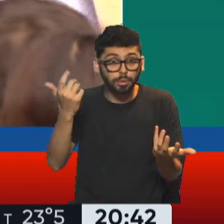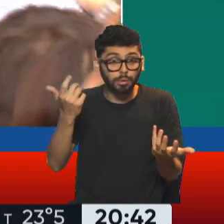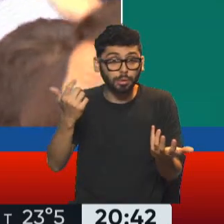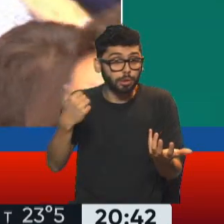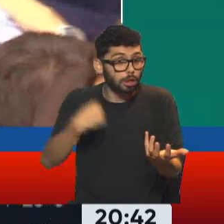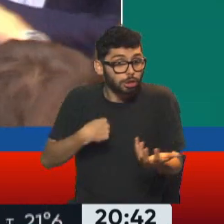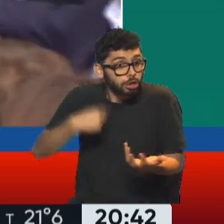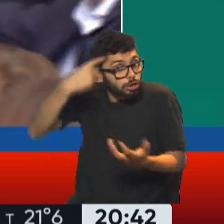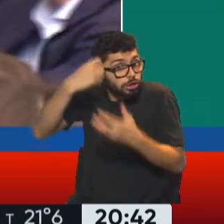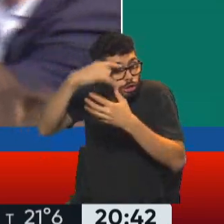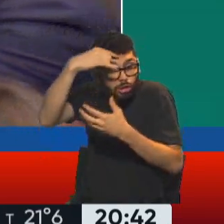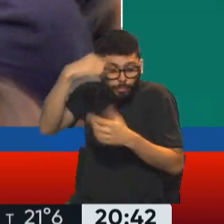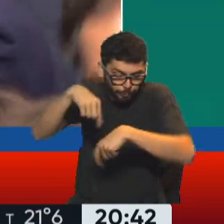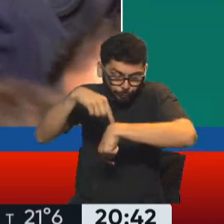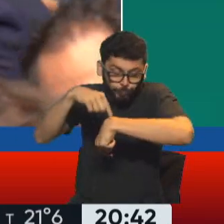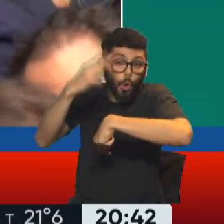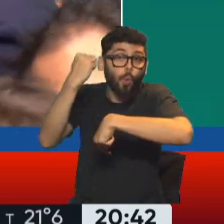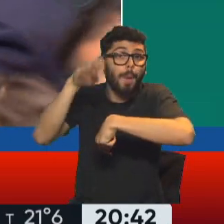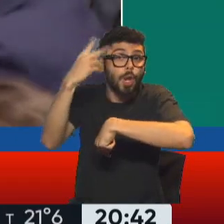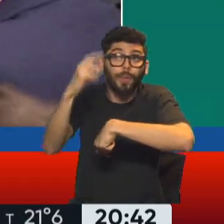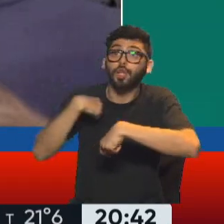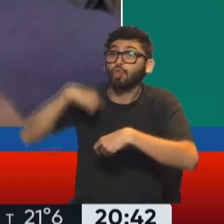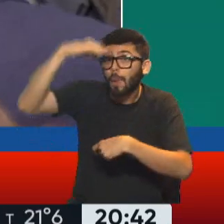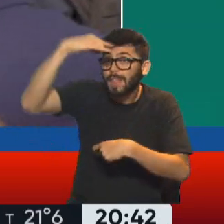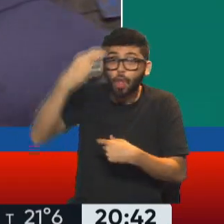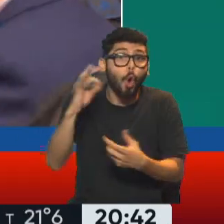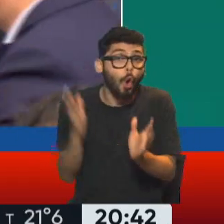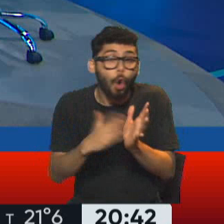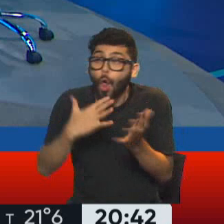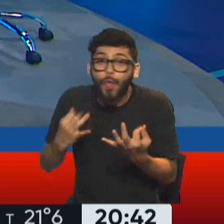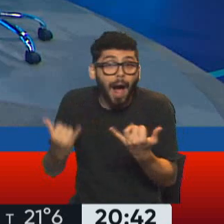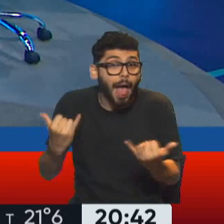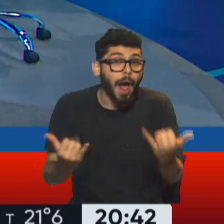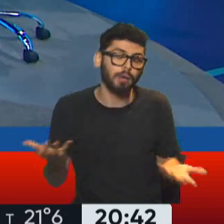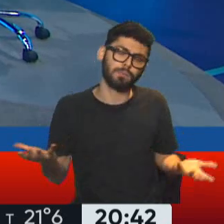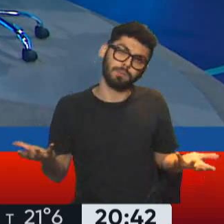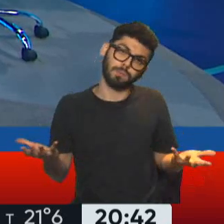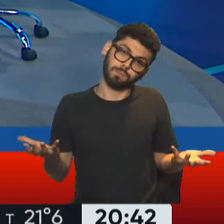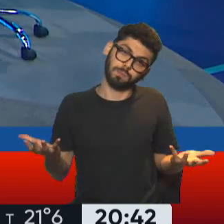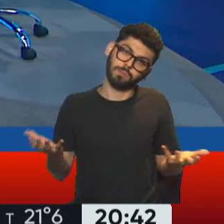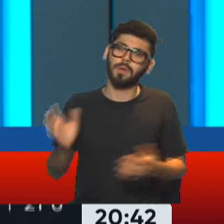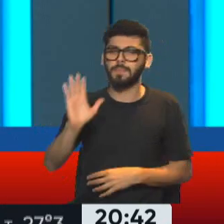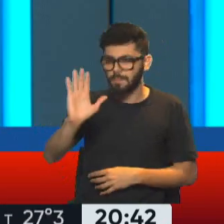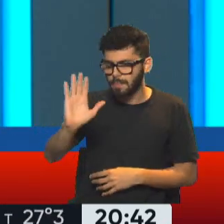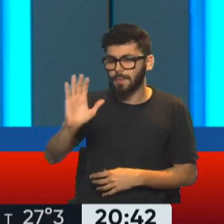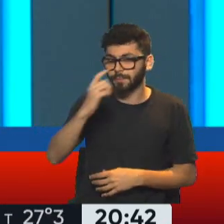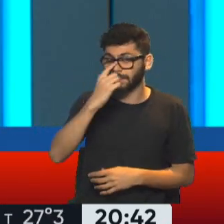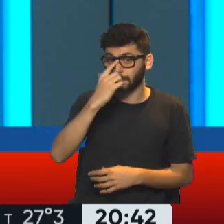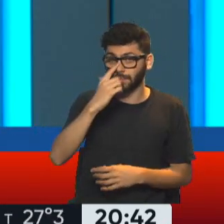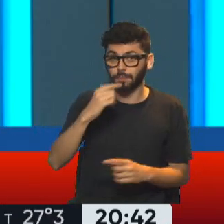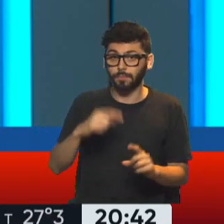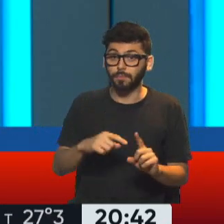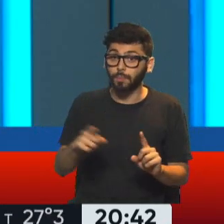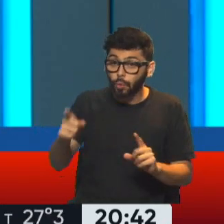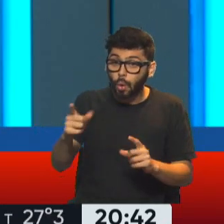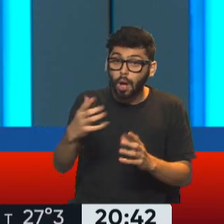en esta 9-20 en la televisión pública? Bueno, otras ¿Lo estoy escuchas, inventando había otras yo? escuchas ahí mismo. ¿Vamos a aceptar que era